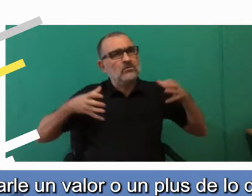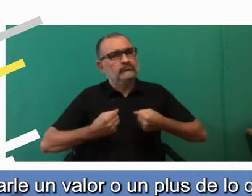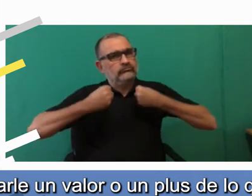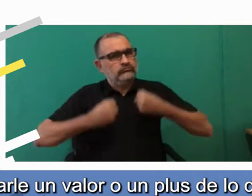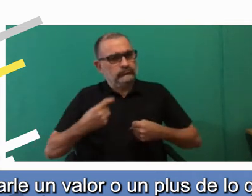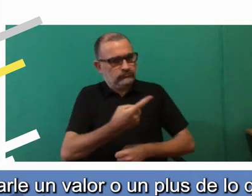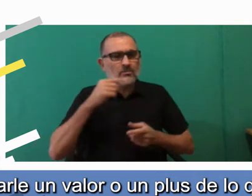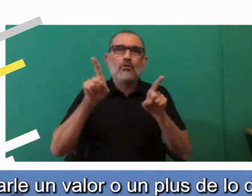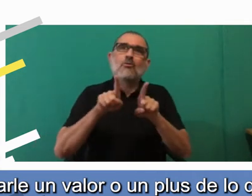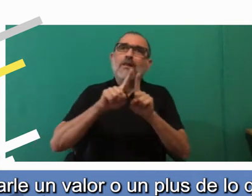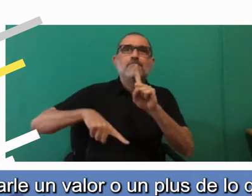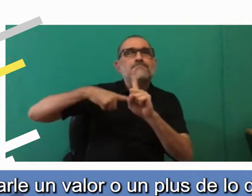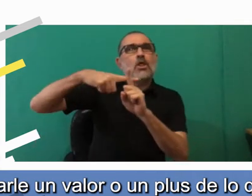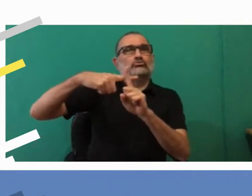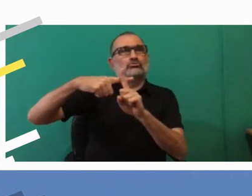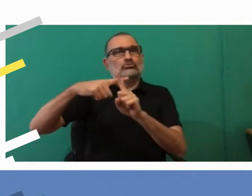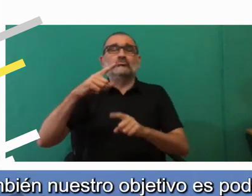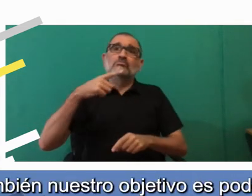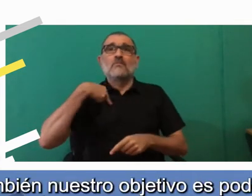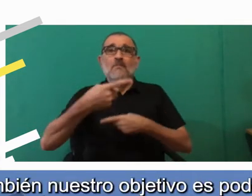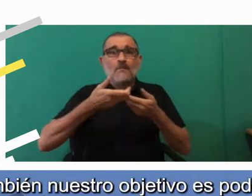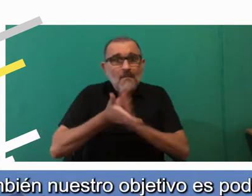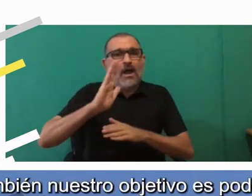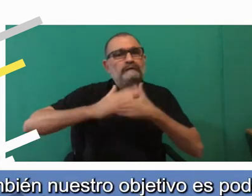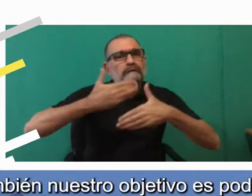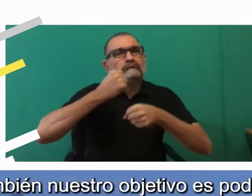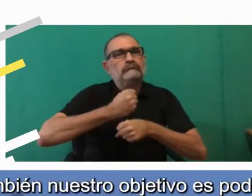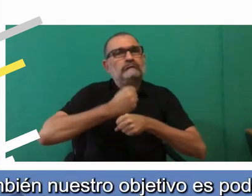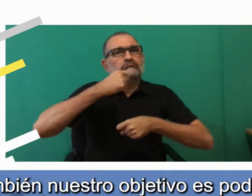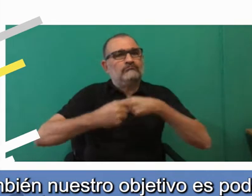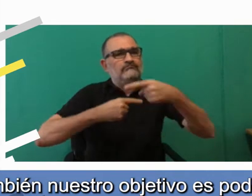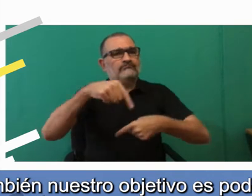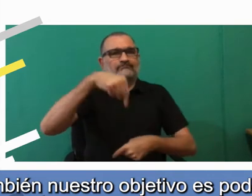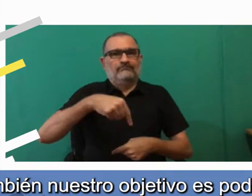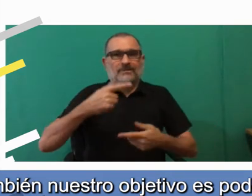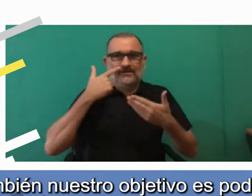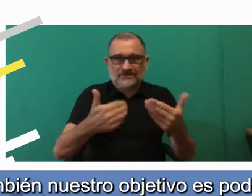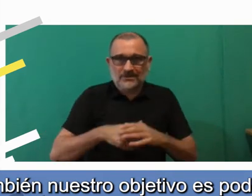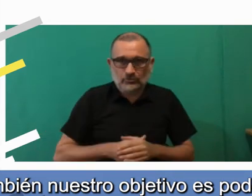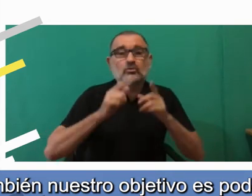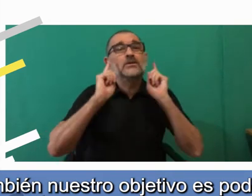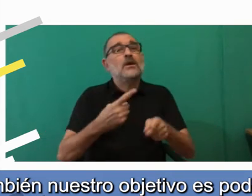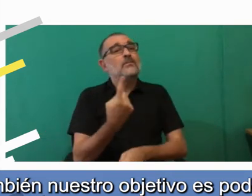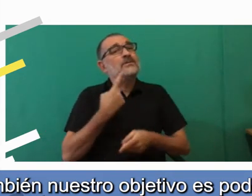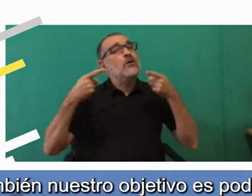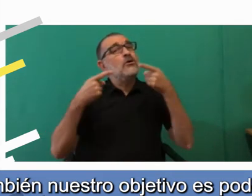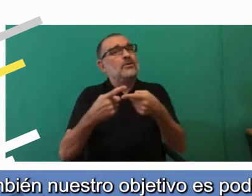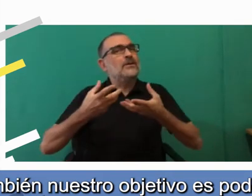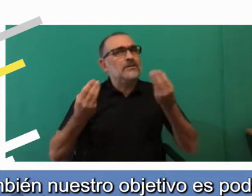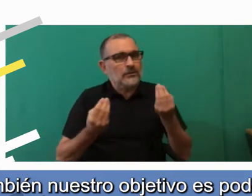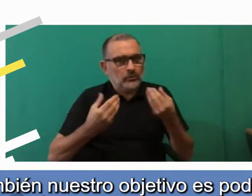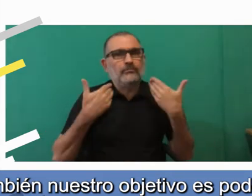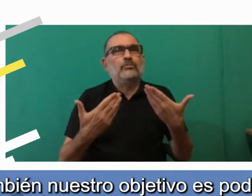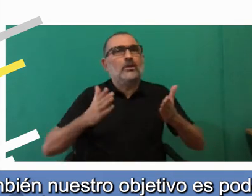produciendo en esta investigación. También nuestro objetivo es poder generar un archivo para que